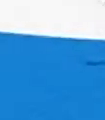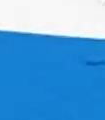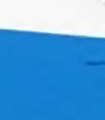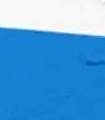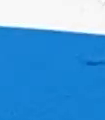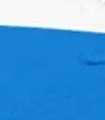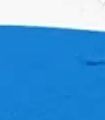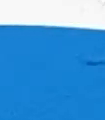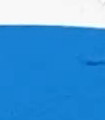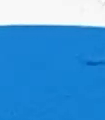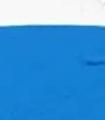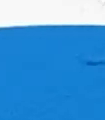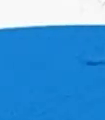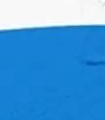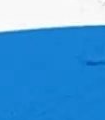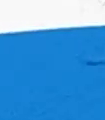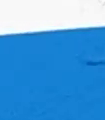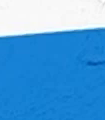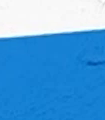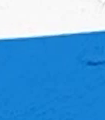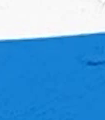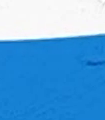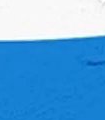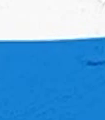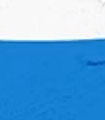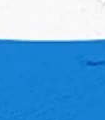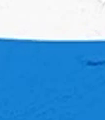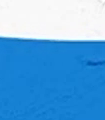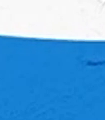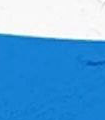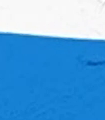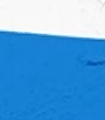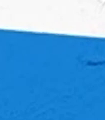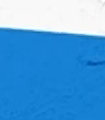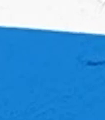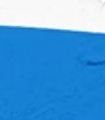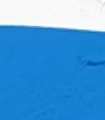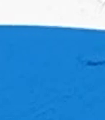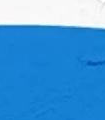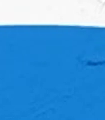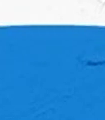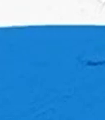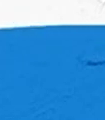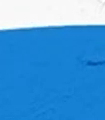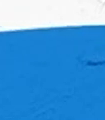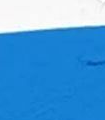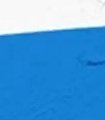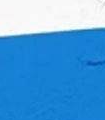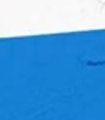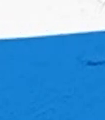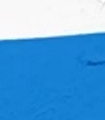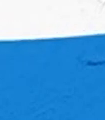Juega creyendo que será posible. Esto fue el sorteo Loto.